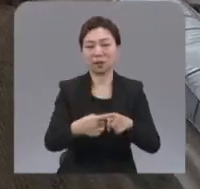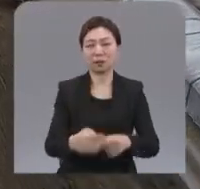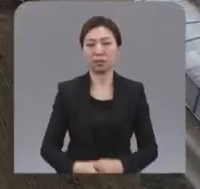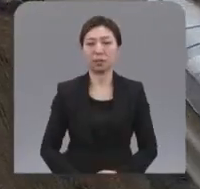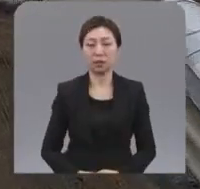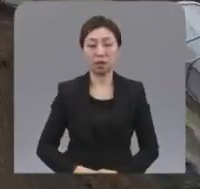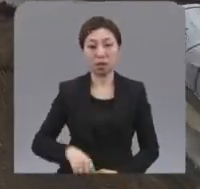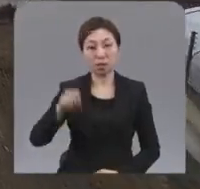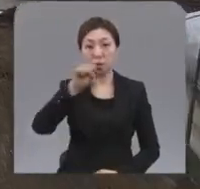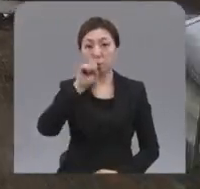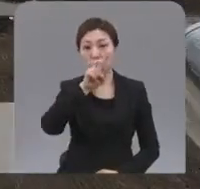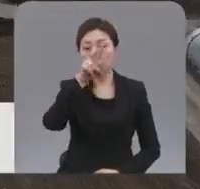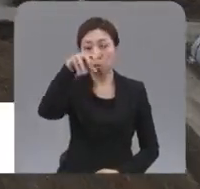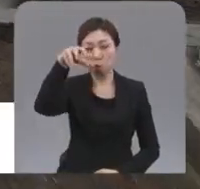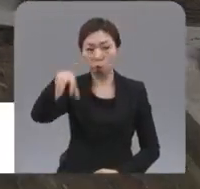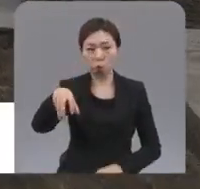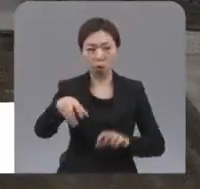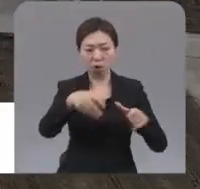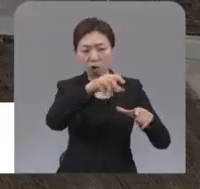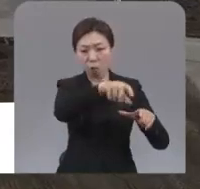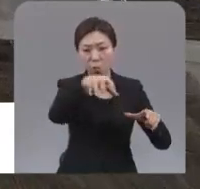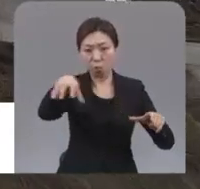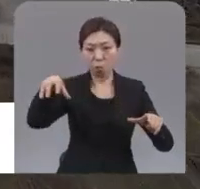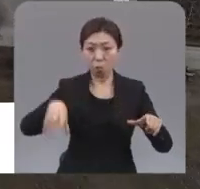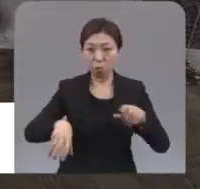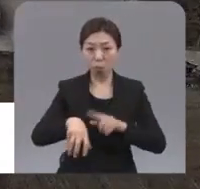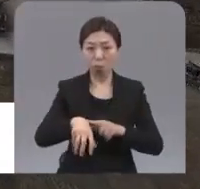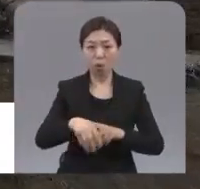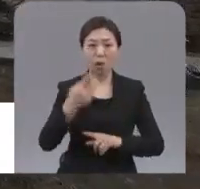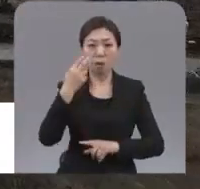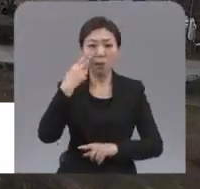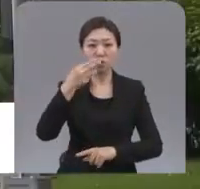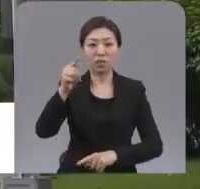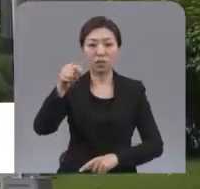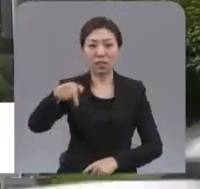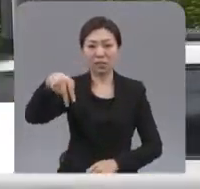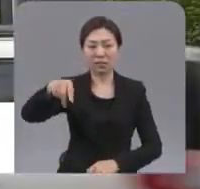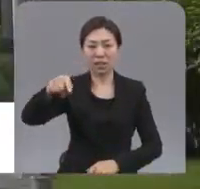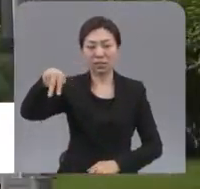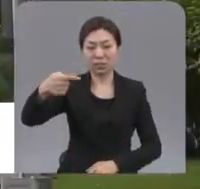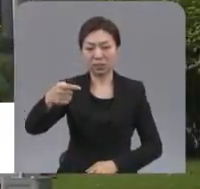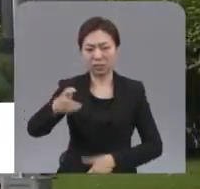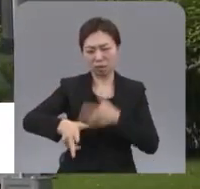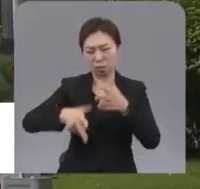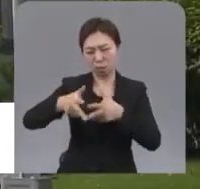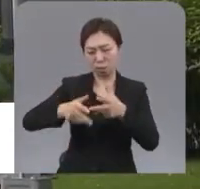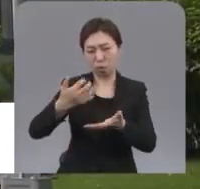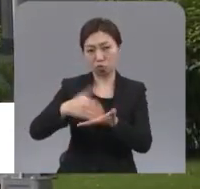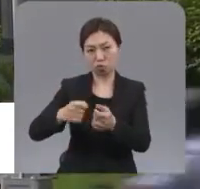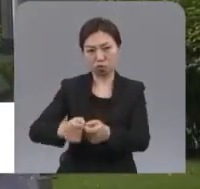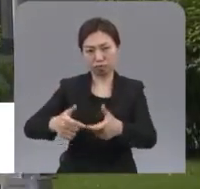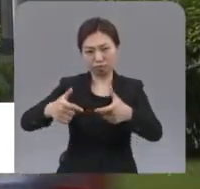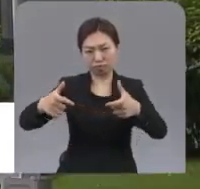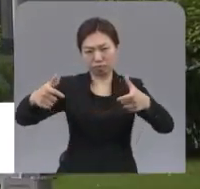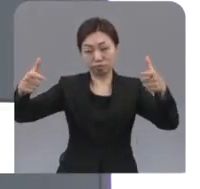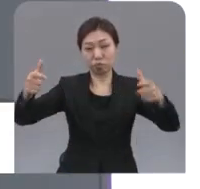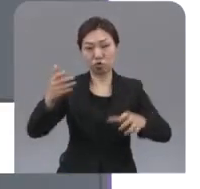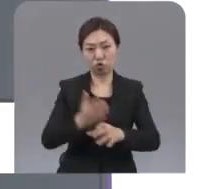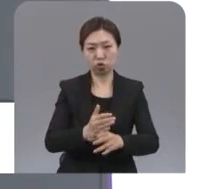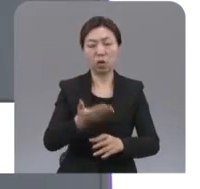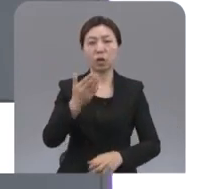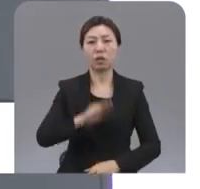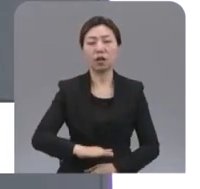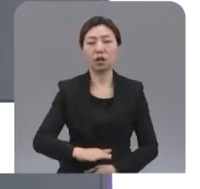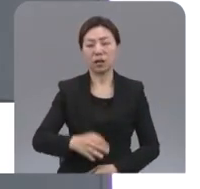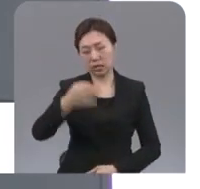exportadores son precisamente las tecnológicas surcoreanas Samsung y skate hinx los expertos aseguran que si no desean quedar